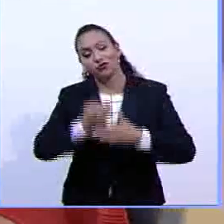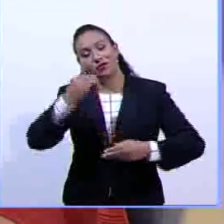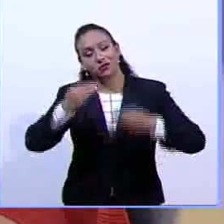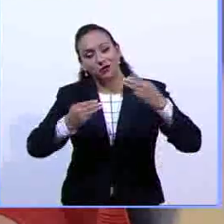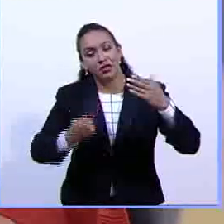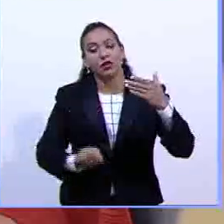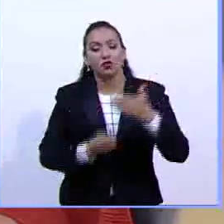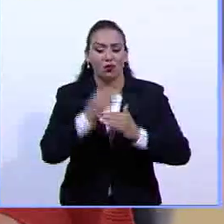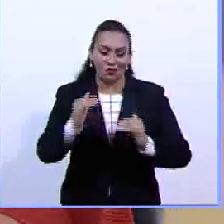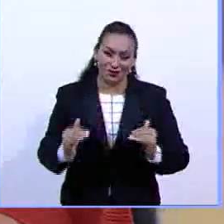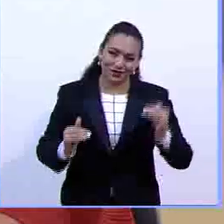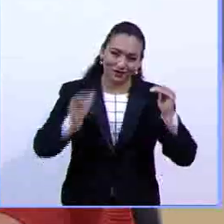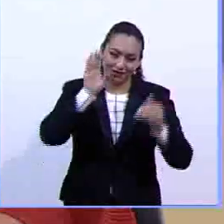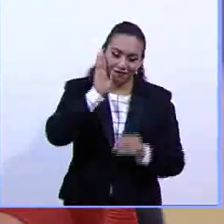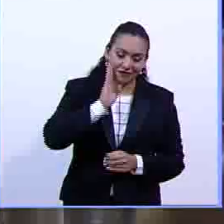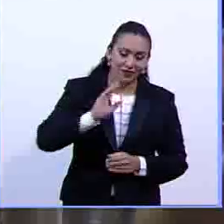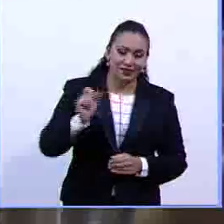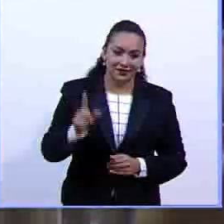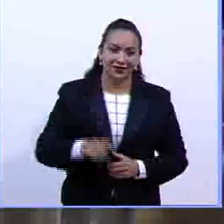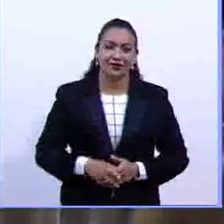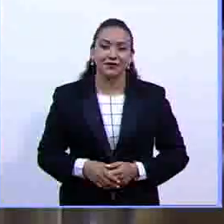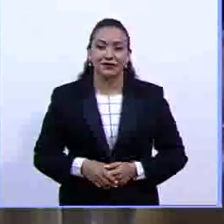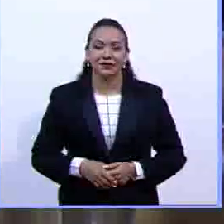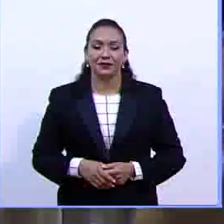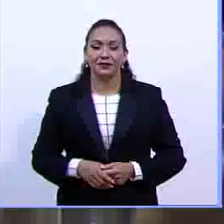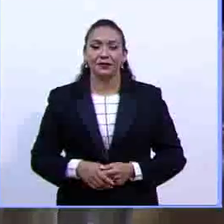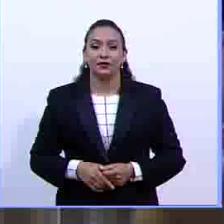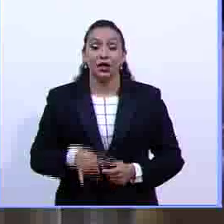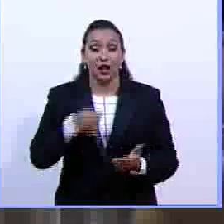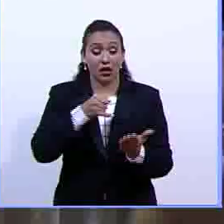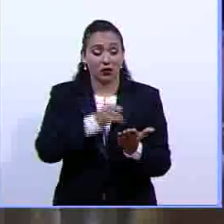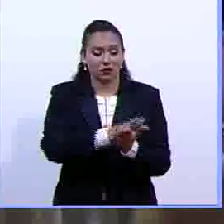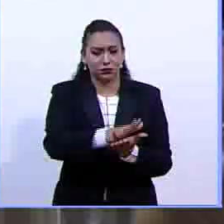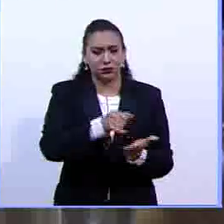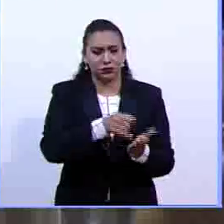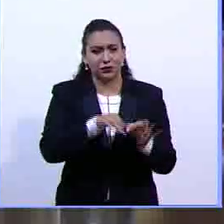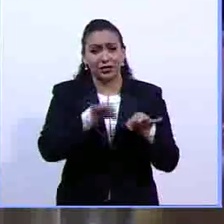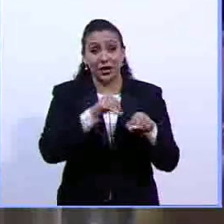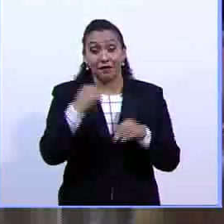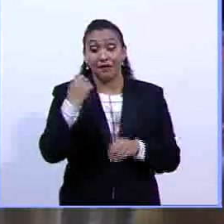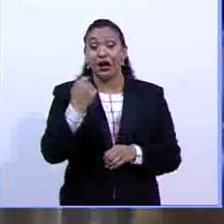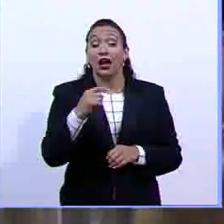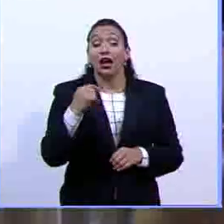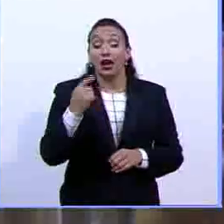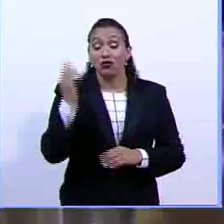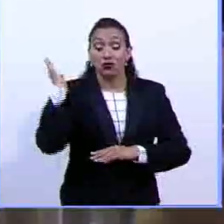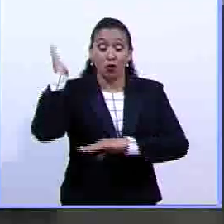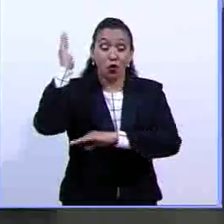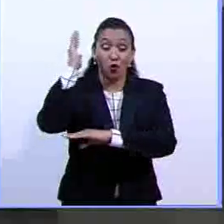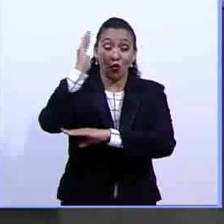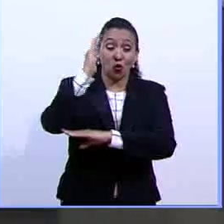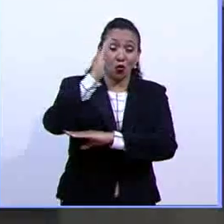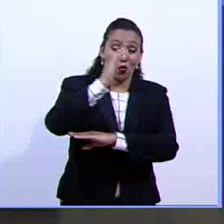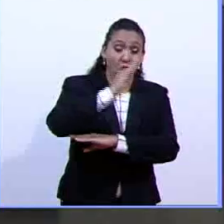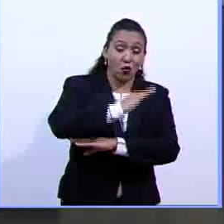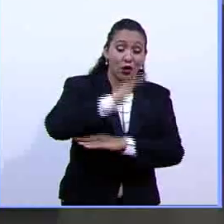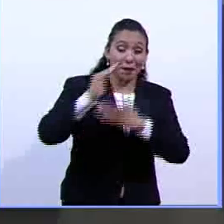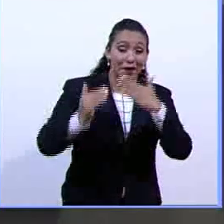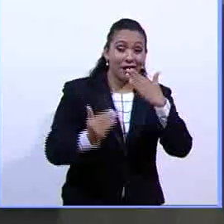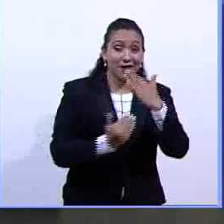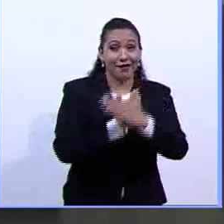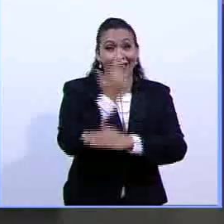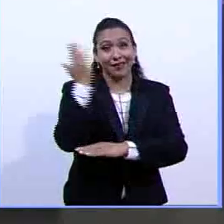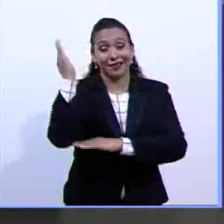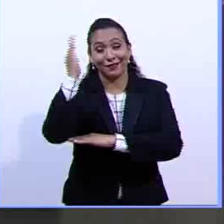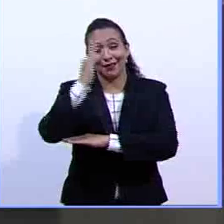juzgadores y juzgadoras de nuestro país. La rotativa trabajará las 24 horas del día hasta concluir la impresión de las